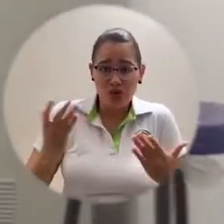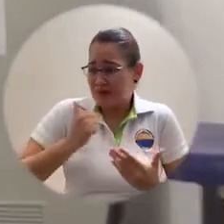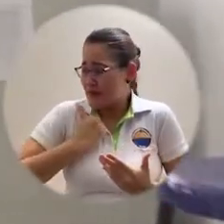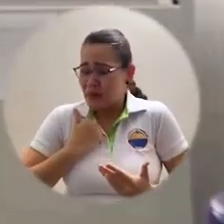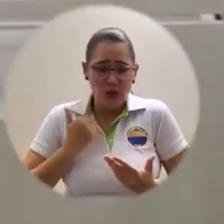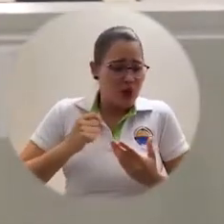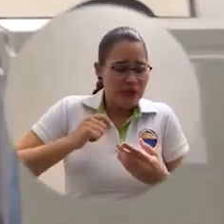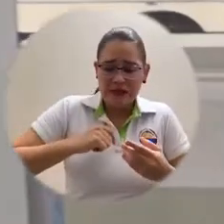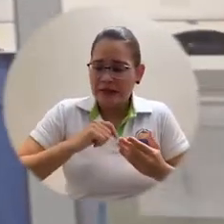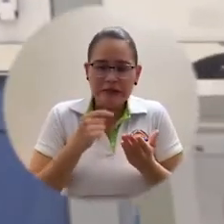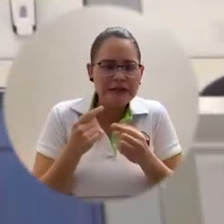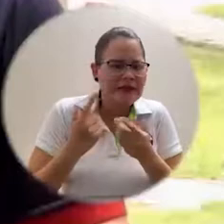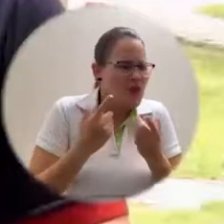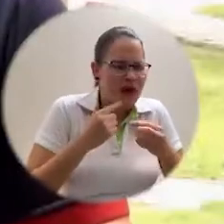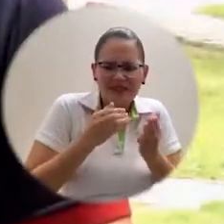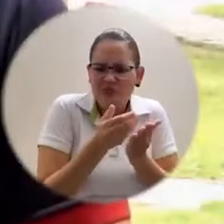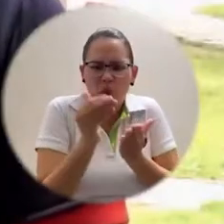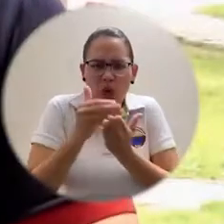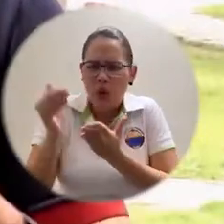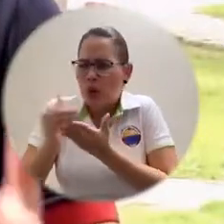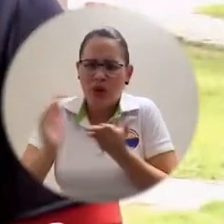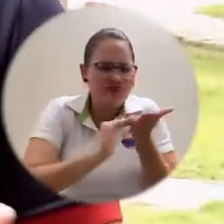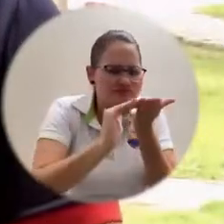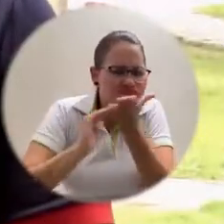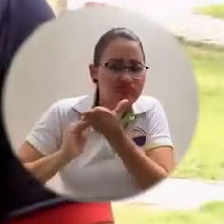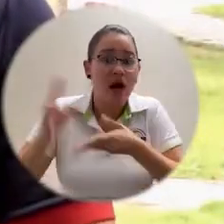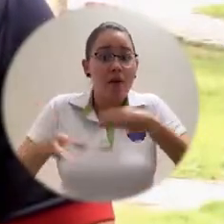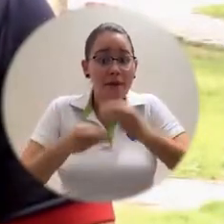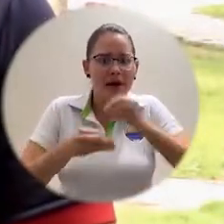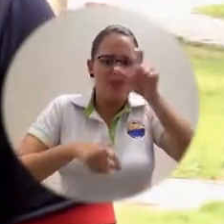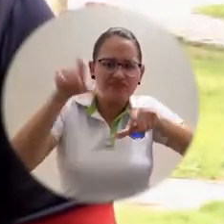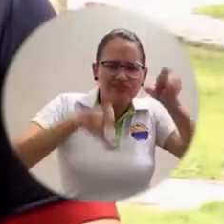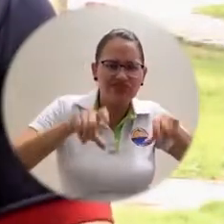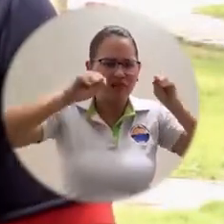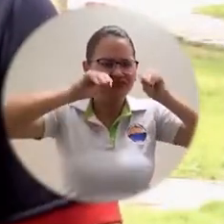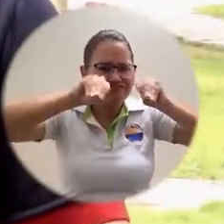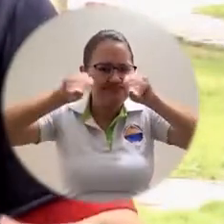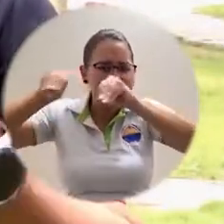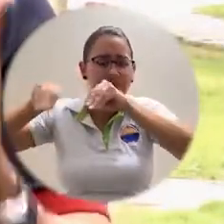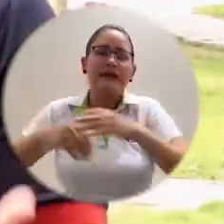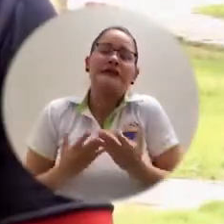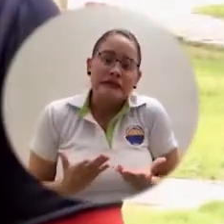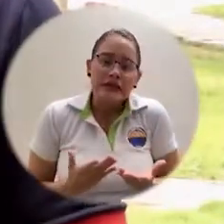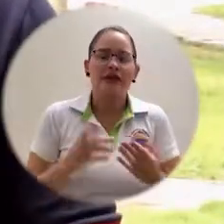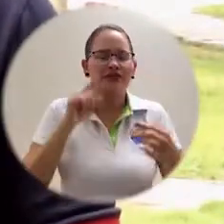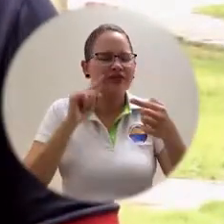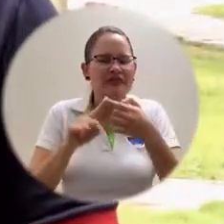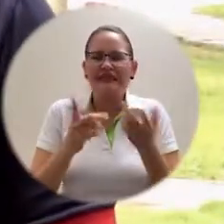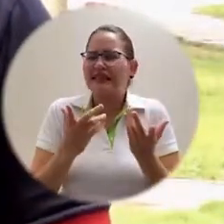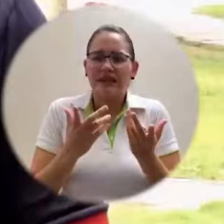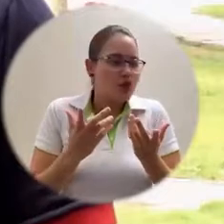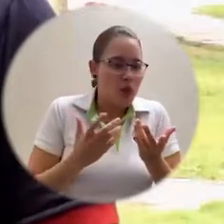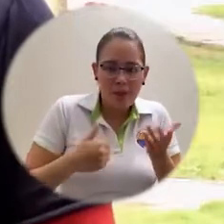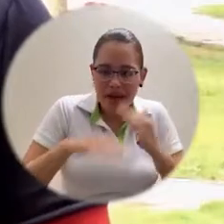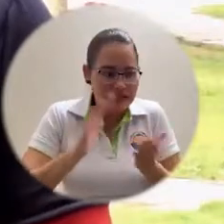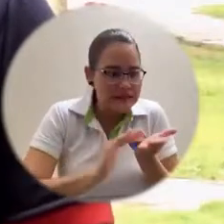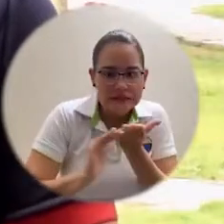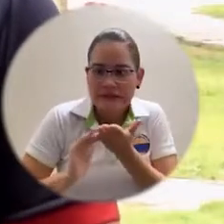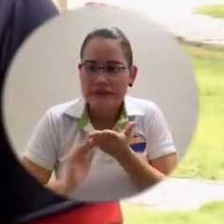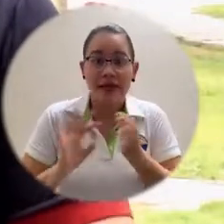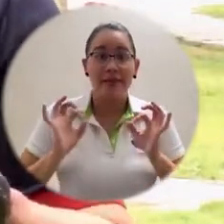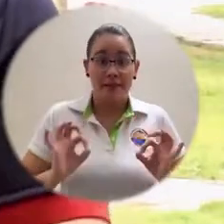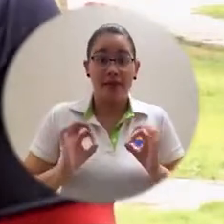equipos, la capacitación del personal, iniciar el proceso de habilitación, suscribir el convenio con el Instituto Nacional de